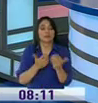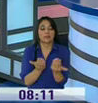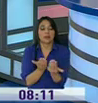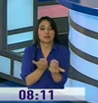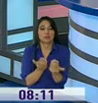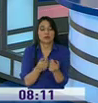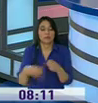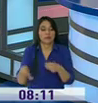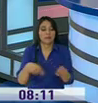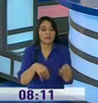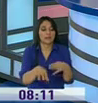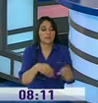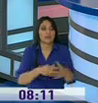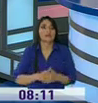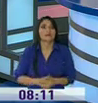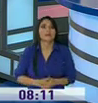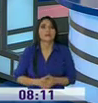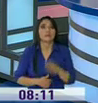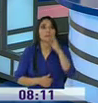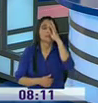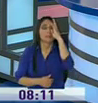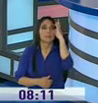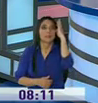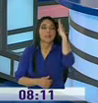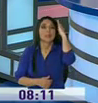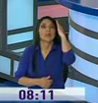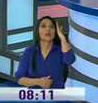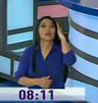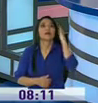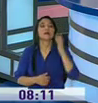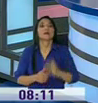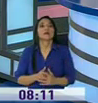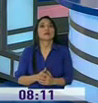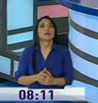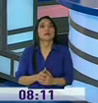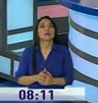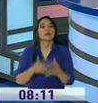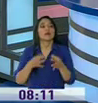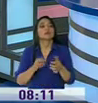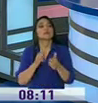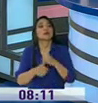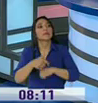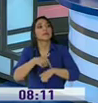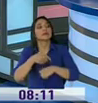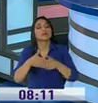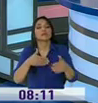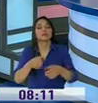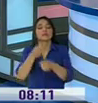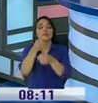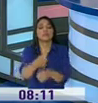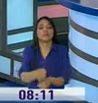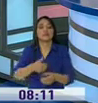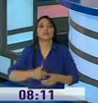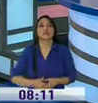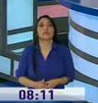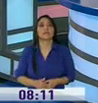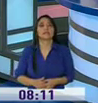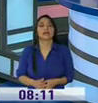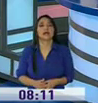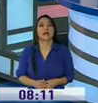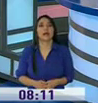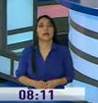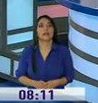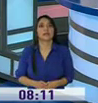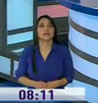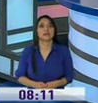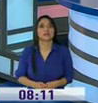peluditos. No, y además que los vecinos, ¿no? Los vecinos también sacan, uy, se pasó la hora, no importa. Ahí, ya. Entonces llegan los